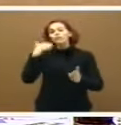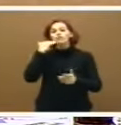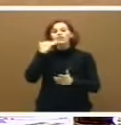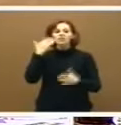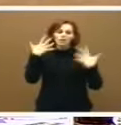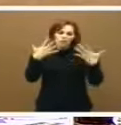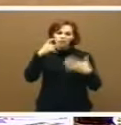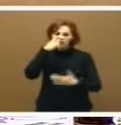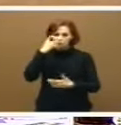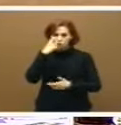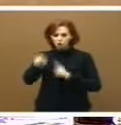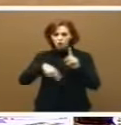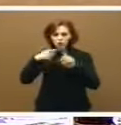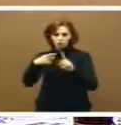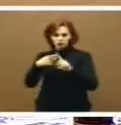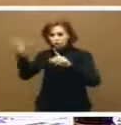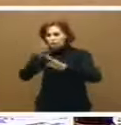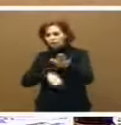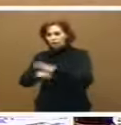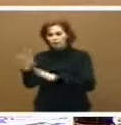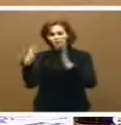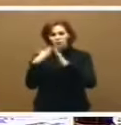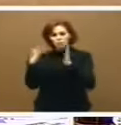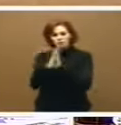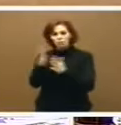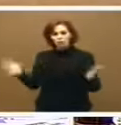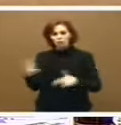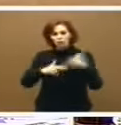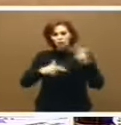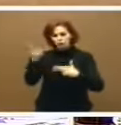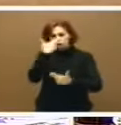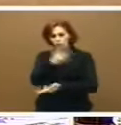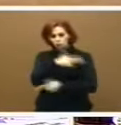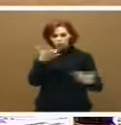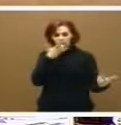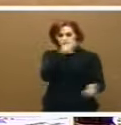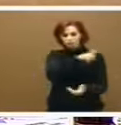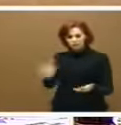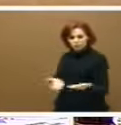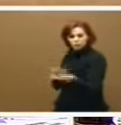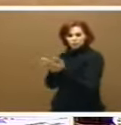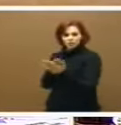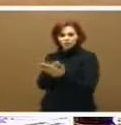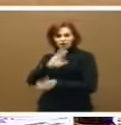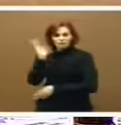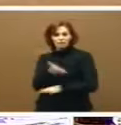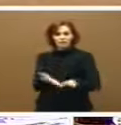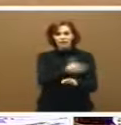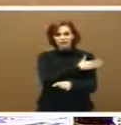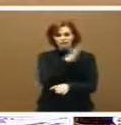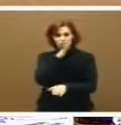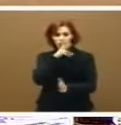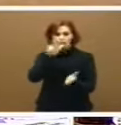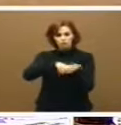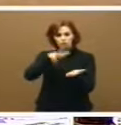requisitos y el procedimiento para acceder a una vivienda de promoción pública por parte de aquellos solicitantes afectados por ejecuciones